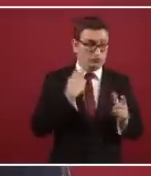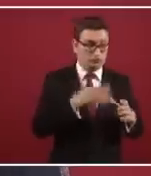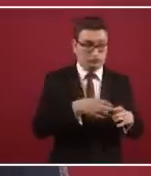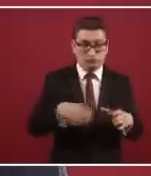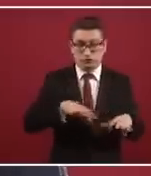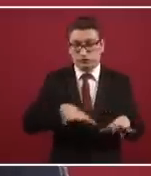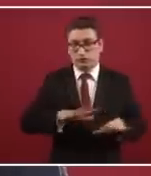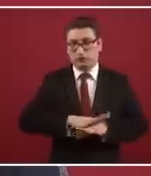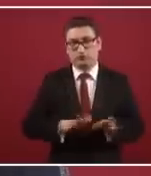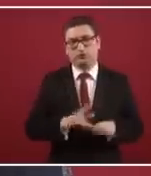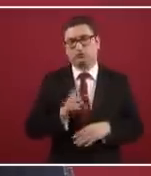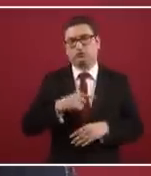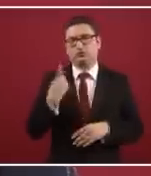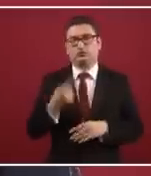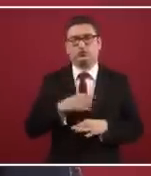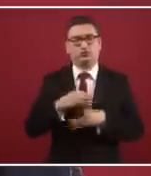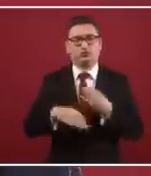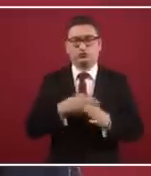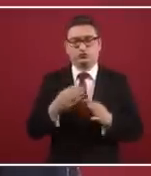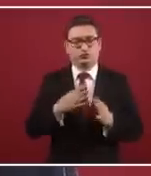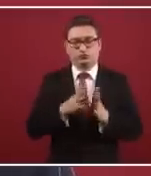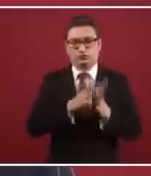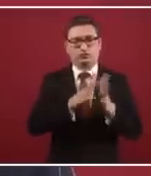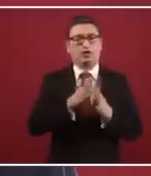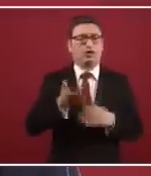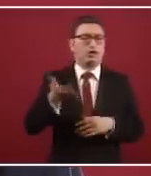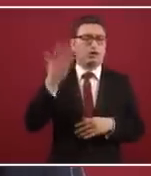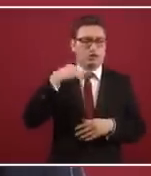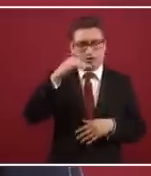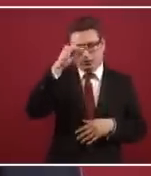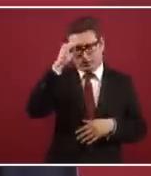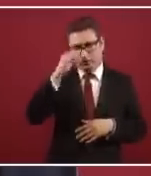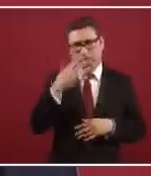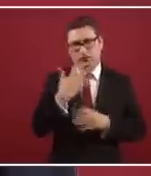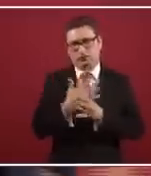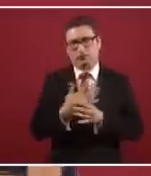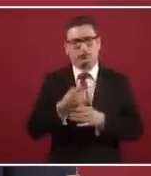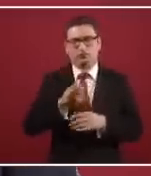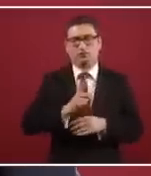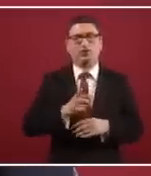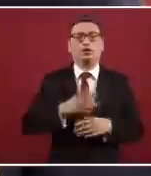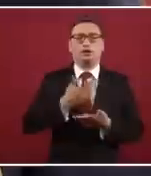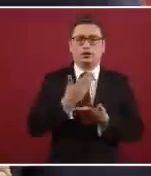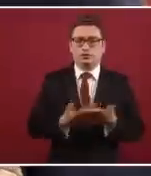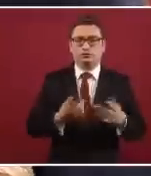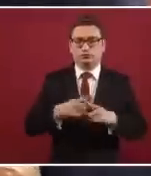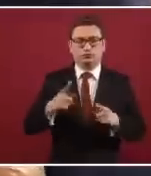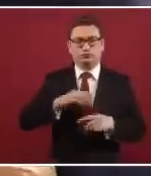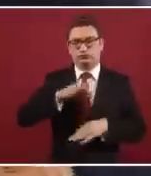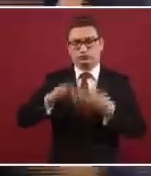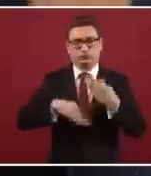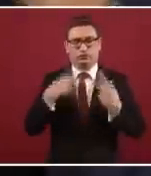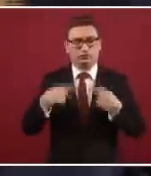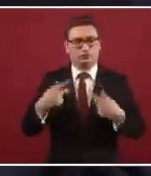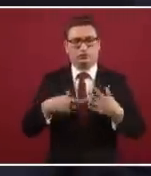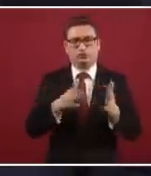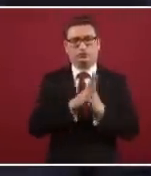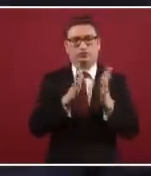únicamente, como se pensaba y se decía antes. Es asunto de todos.